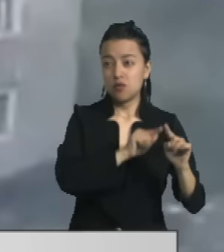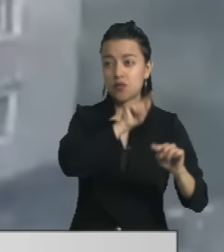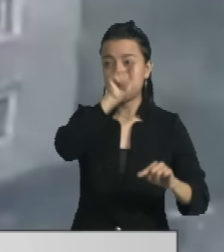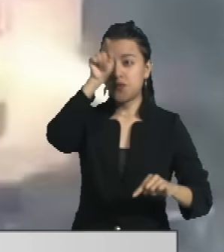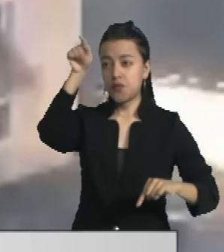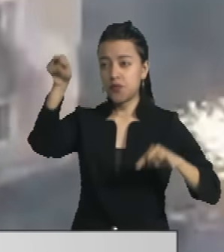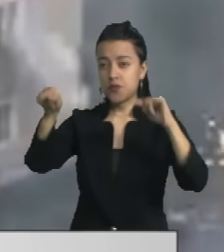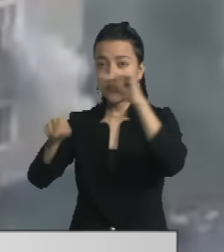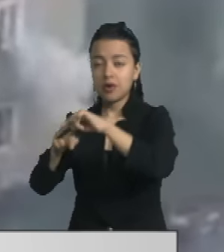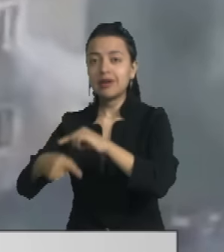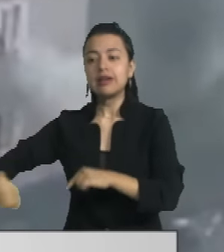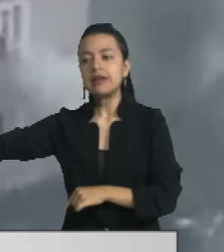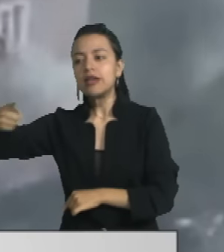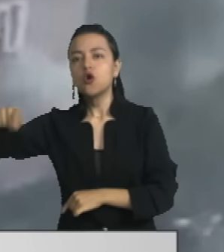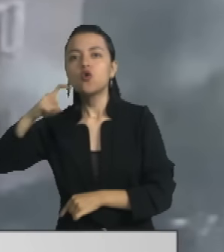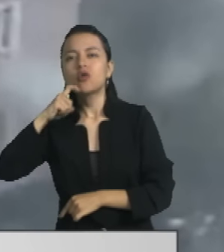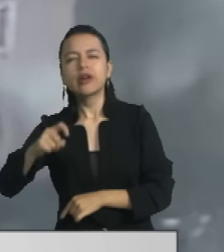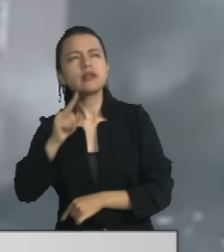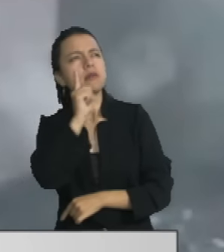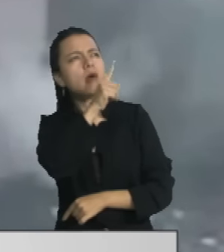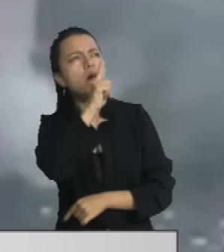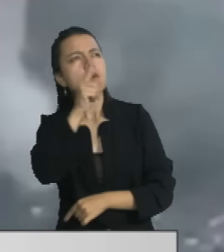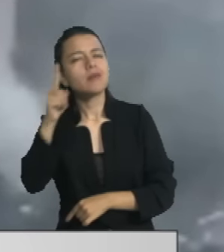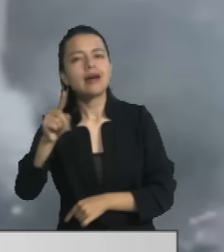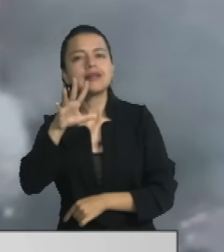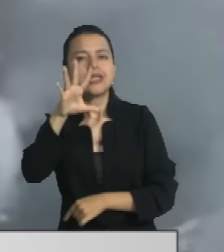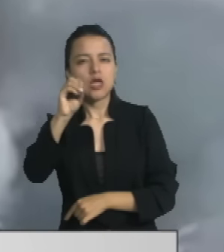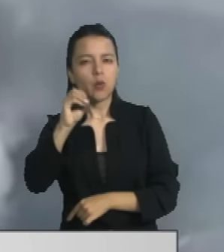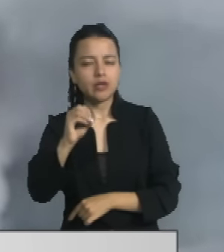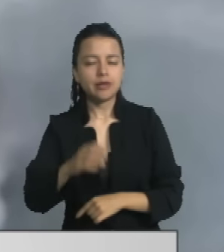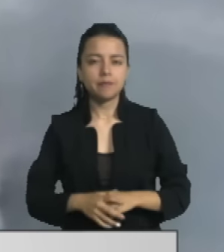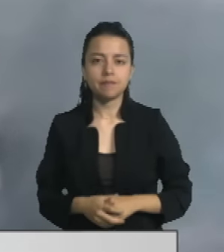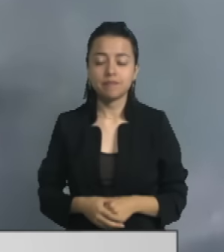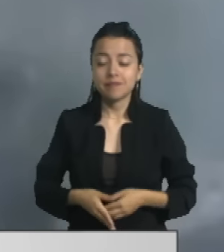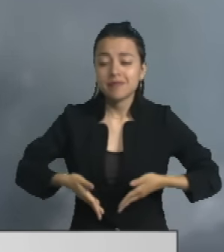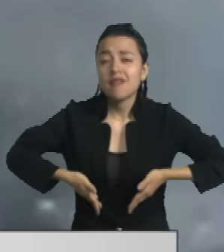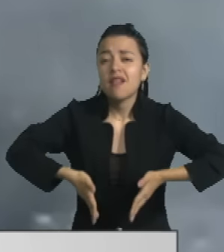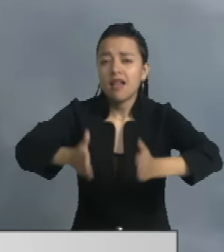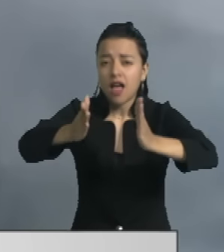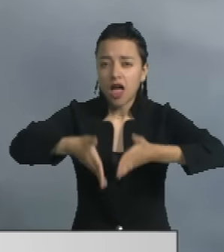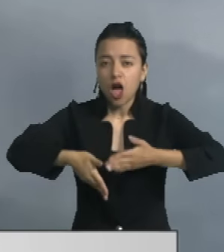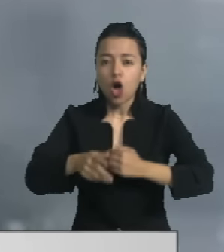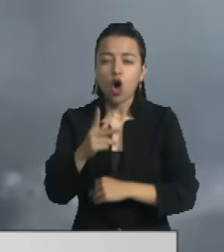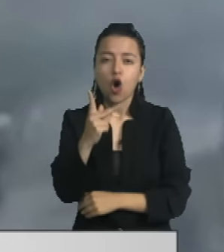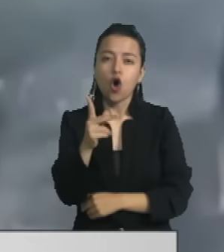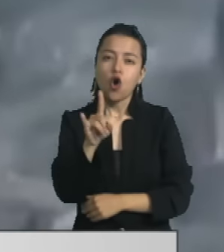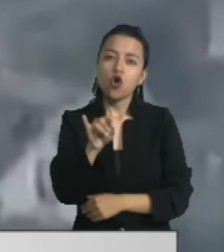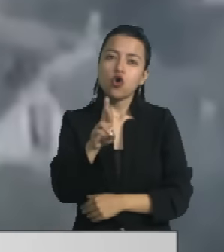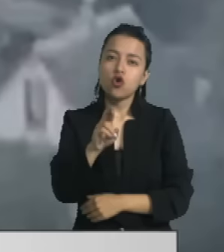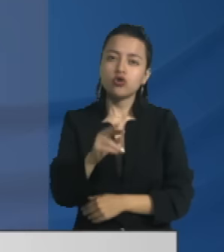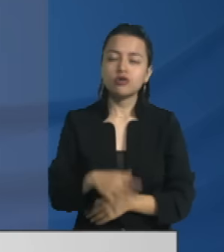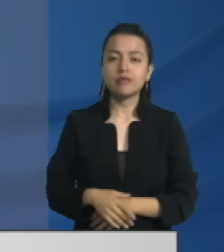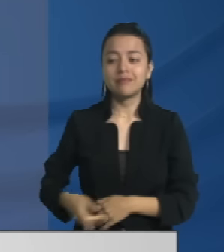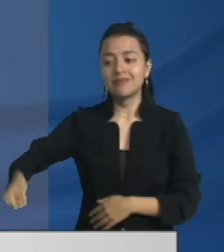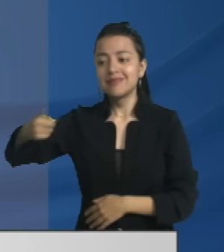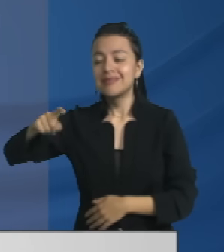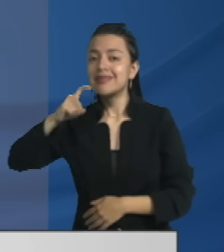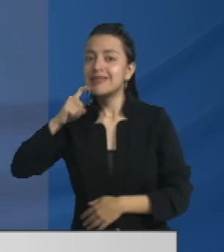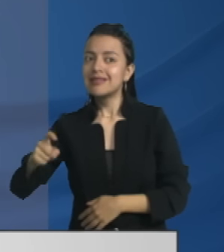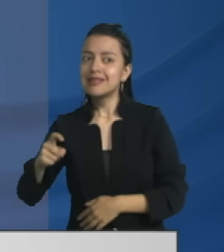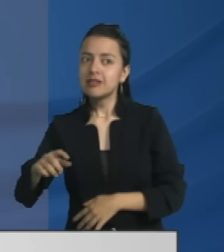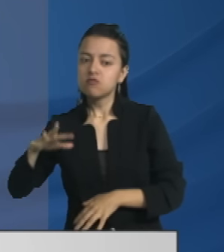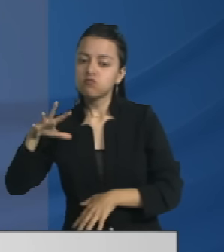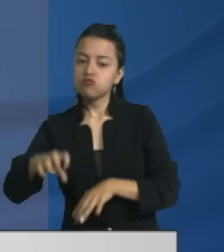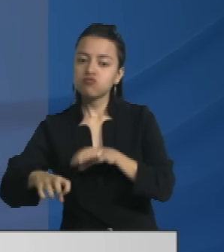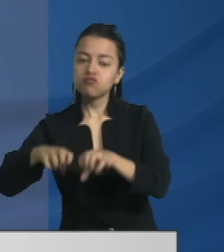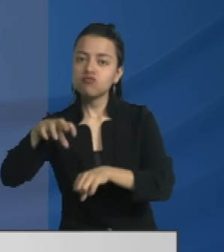Moscú se producen en medio de una ofensiva ucraniana en la región rusa de kurk donde según kev tiene como objetivo acercar el final